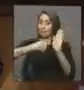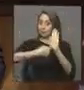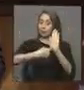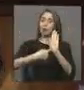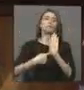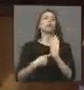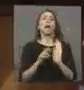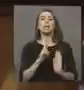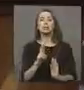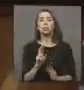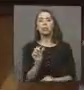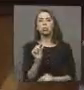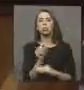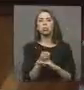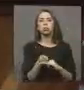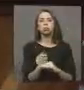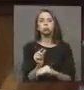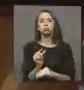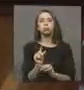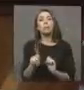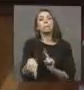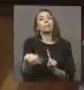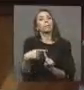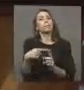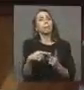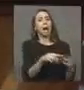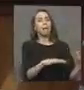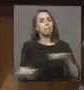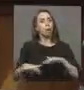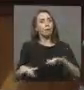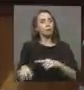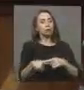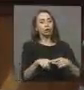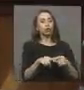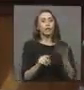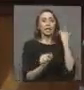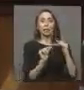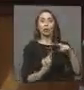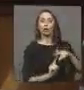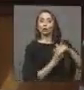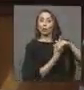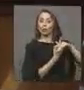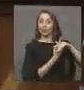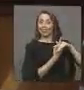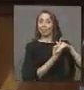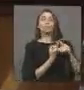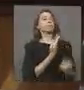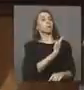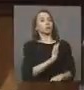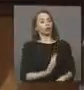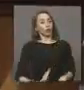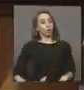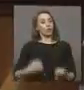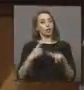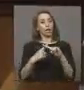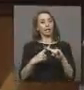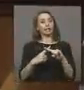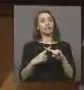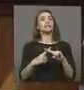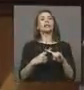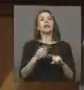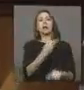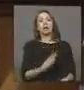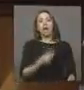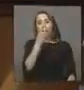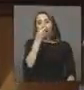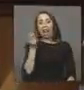parciales lo anterior sumado al movimiento social reciente llevó al al gobierno del expresidente lag